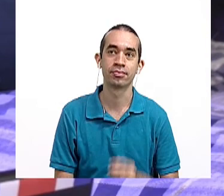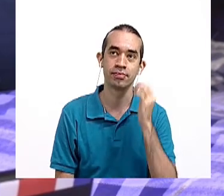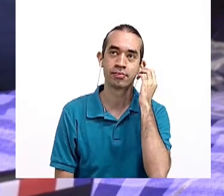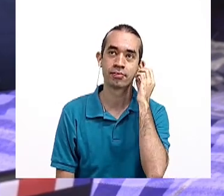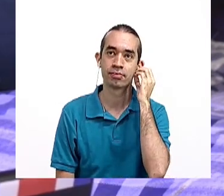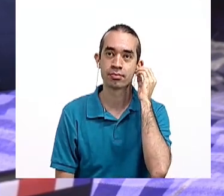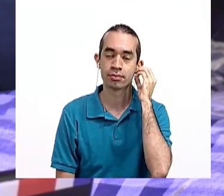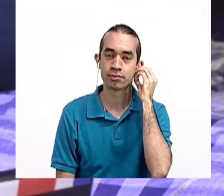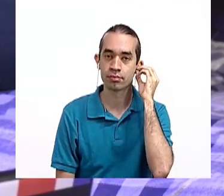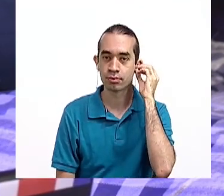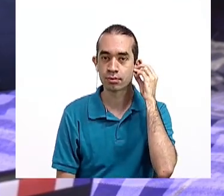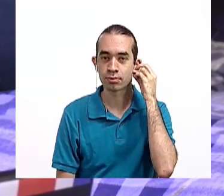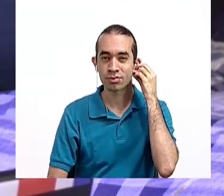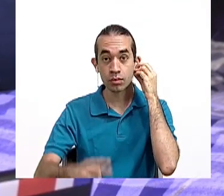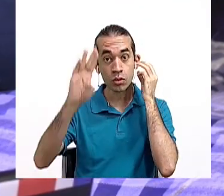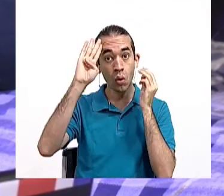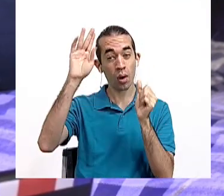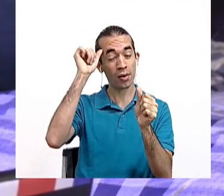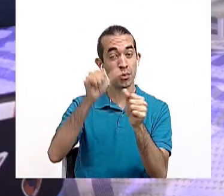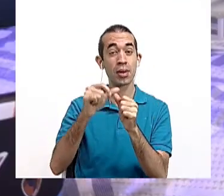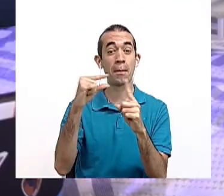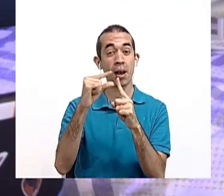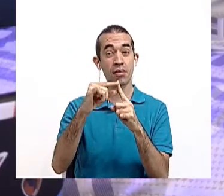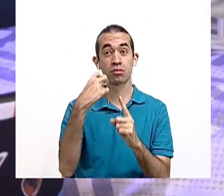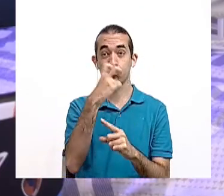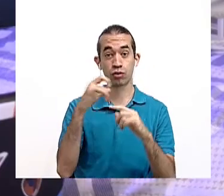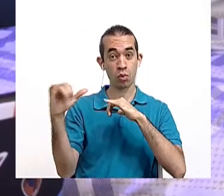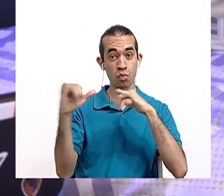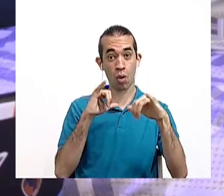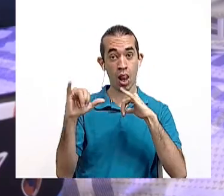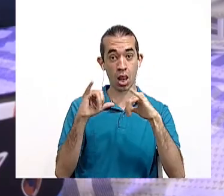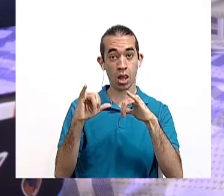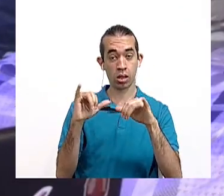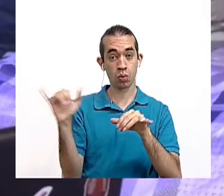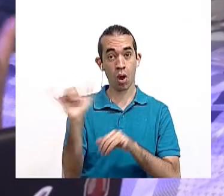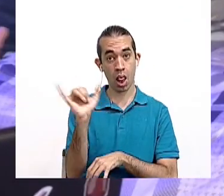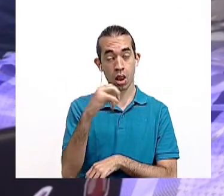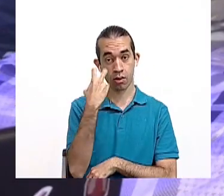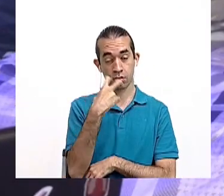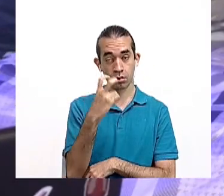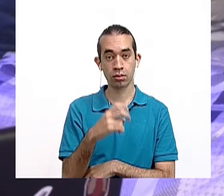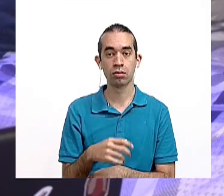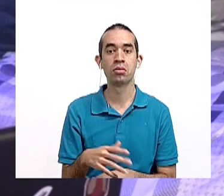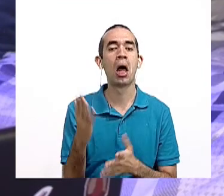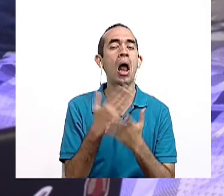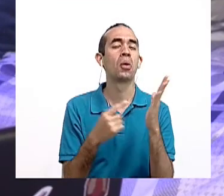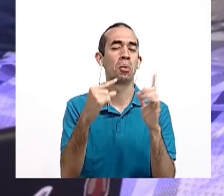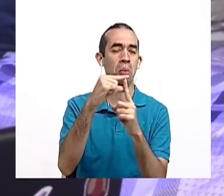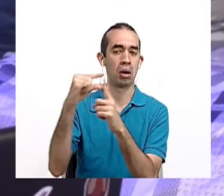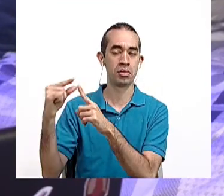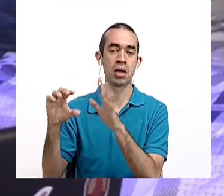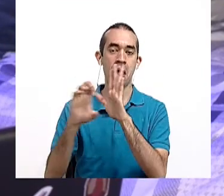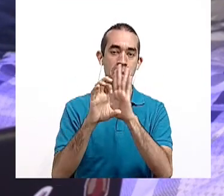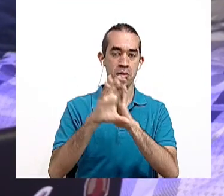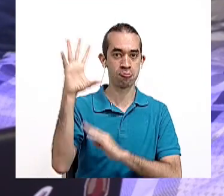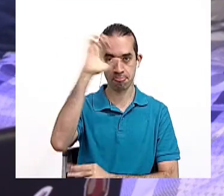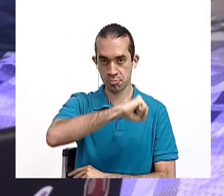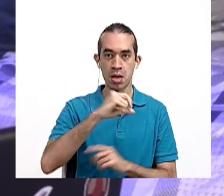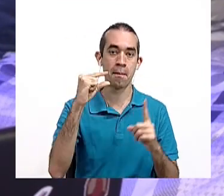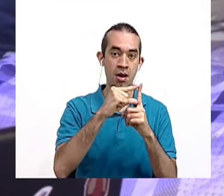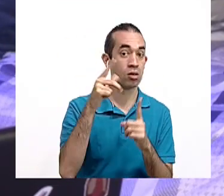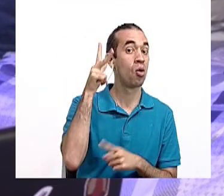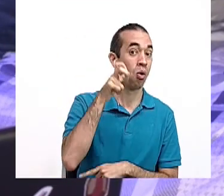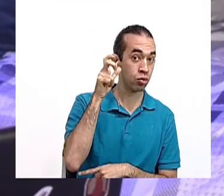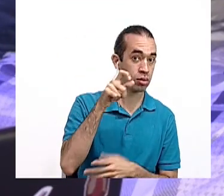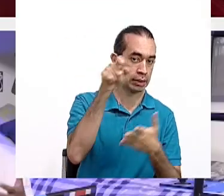Hola, ¿recuerdan las palabras homófonas? Pues quería traerles algunas para que vean lo sencillo que es distinguir las palabras que se escuchan